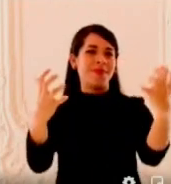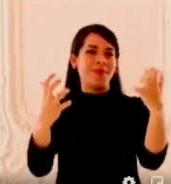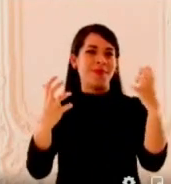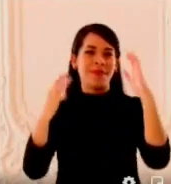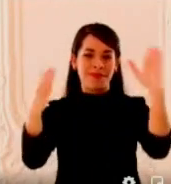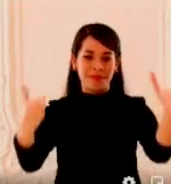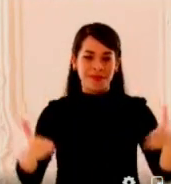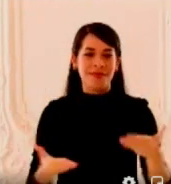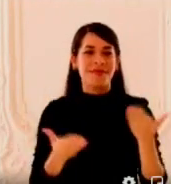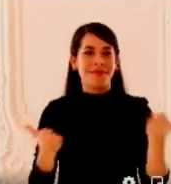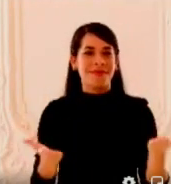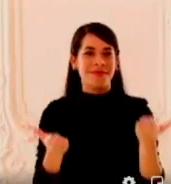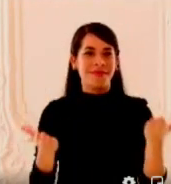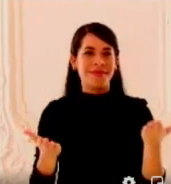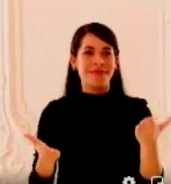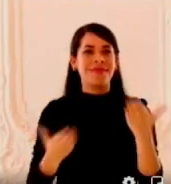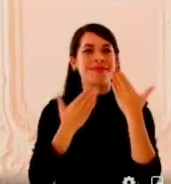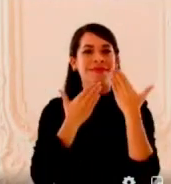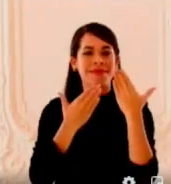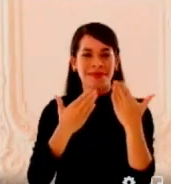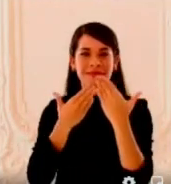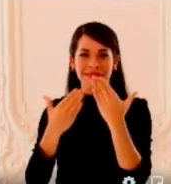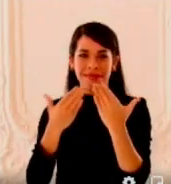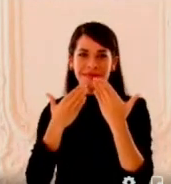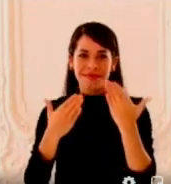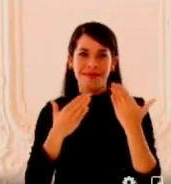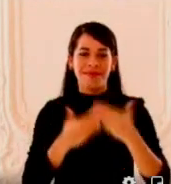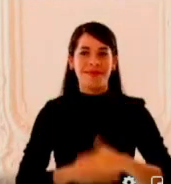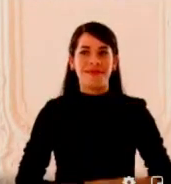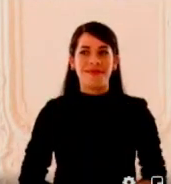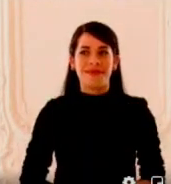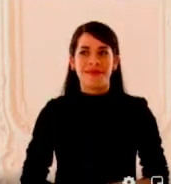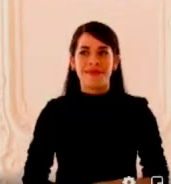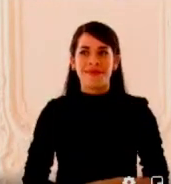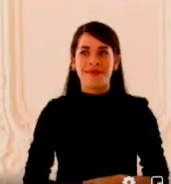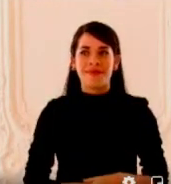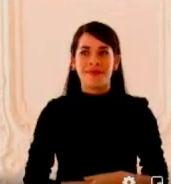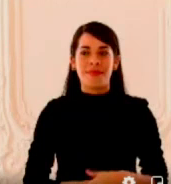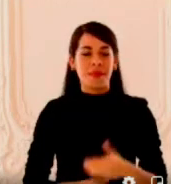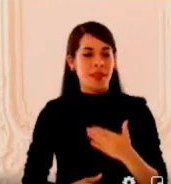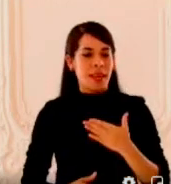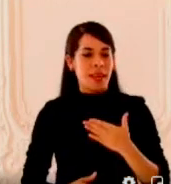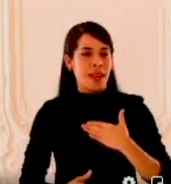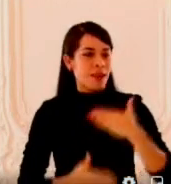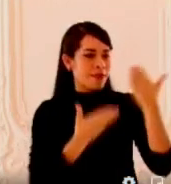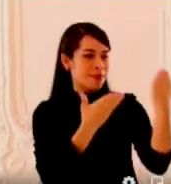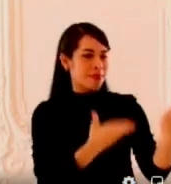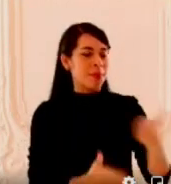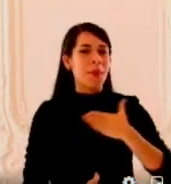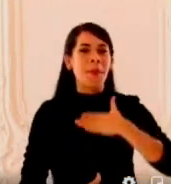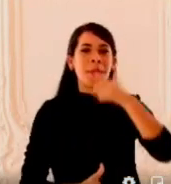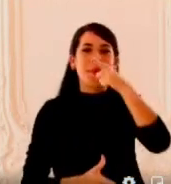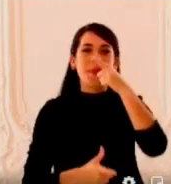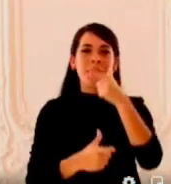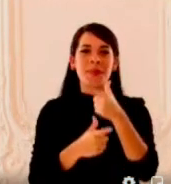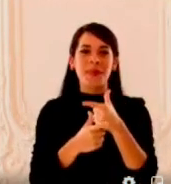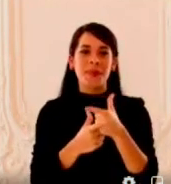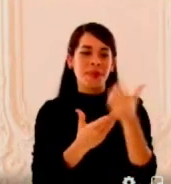presentes. Quiero destacar la presencia de mi hermana y